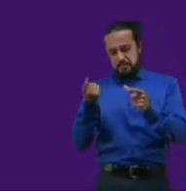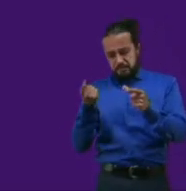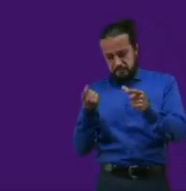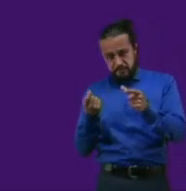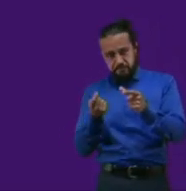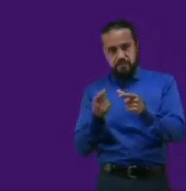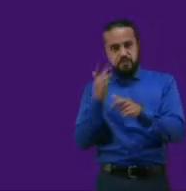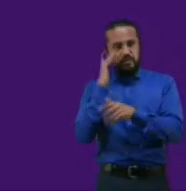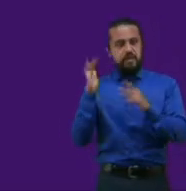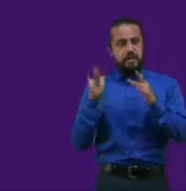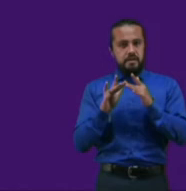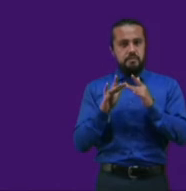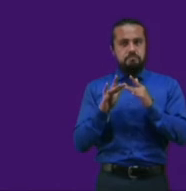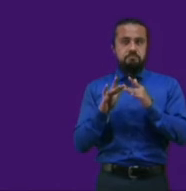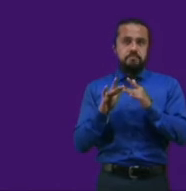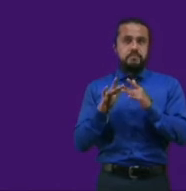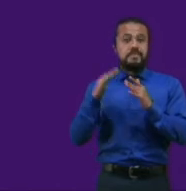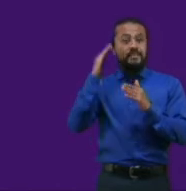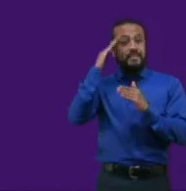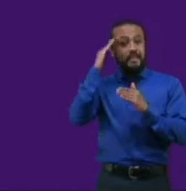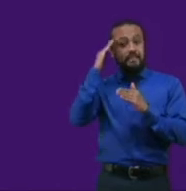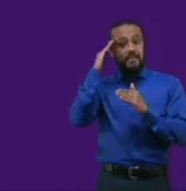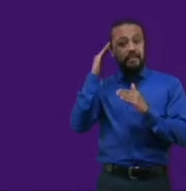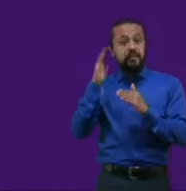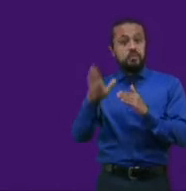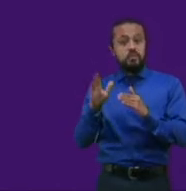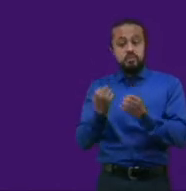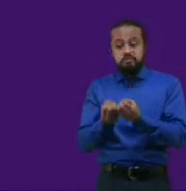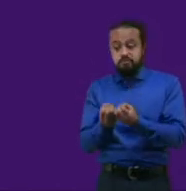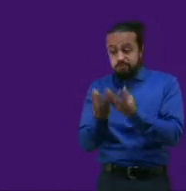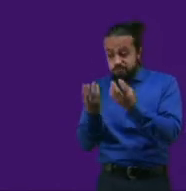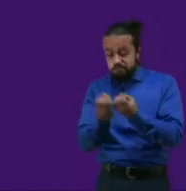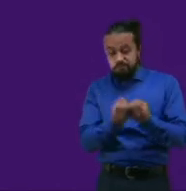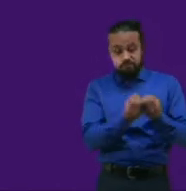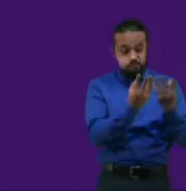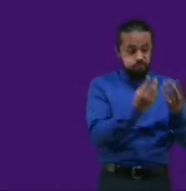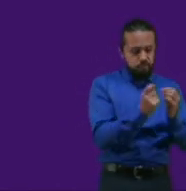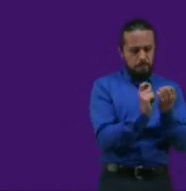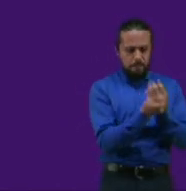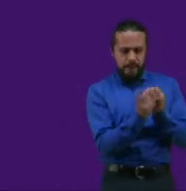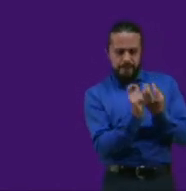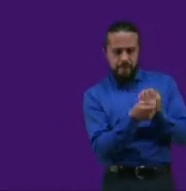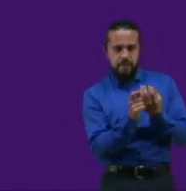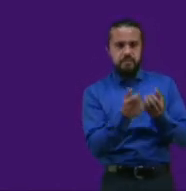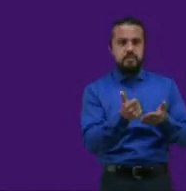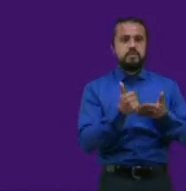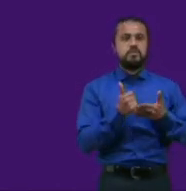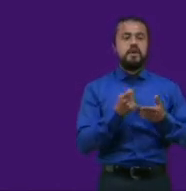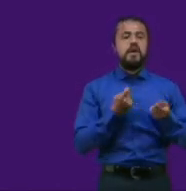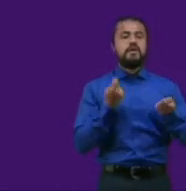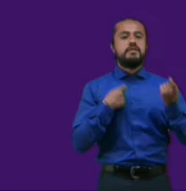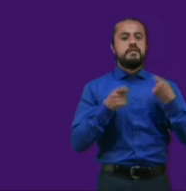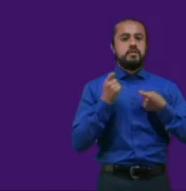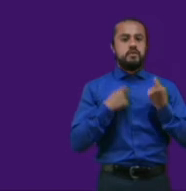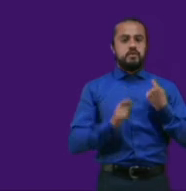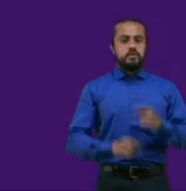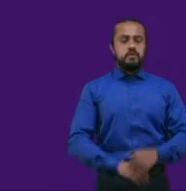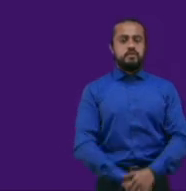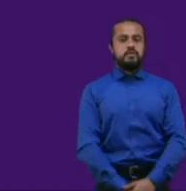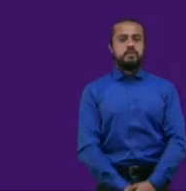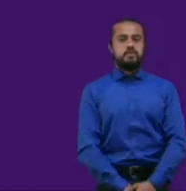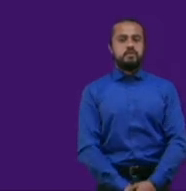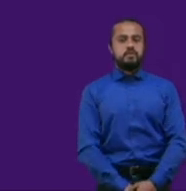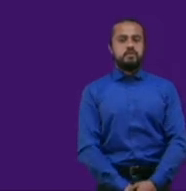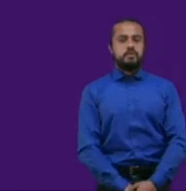negocio y encontrar esas variables que hacen la diferencia en tu negocio. Voy a darle